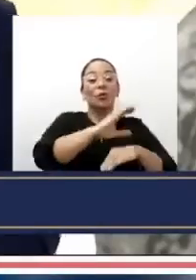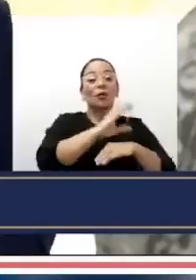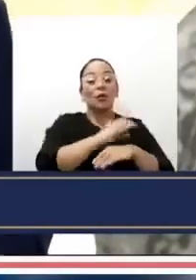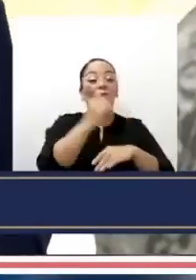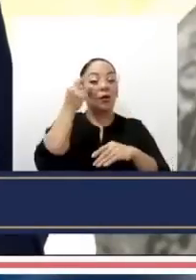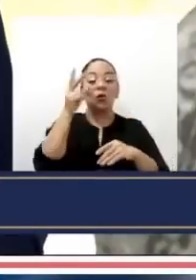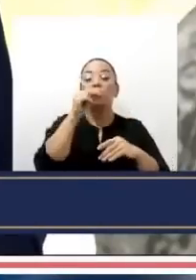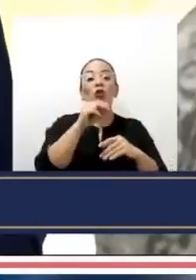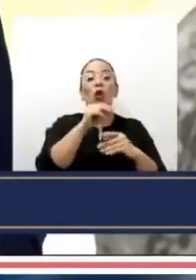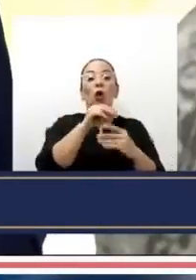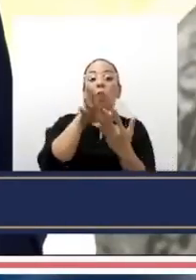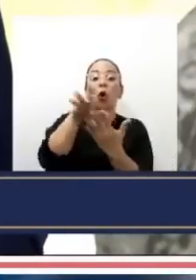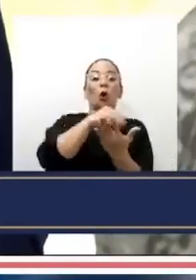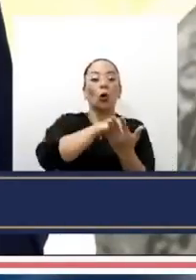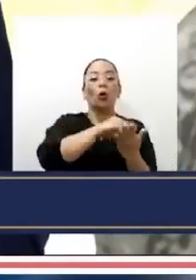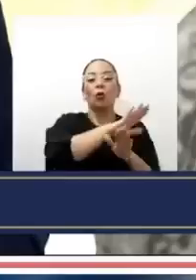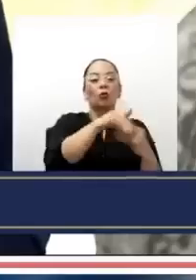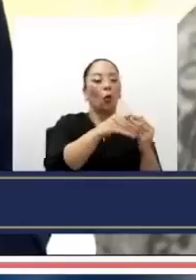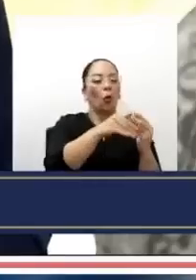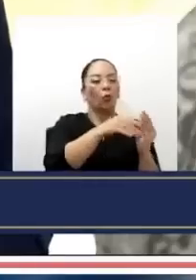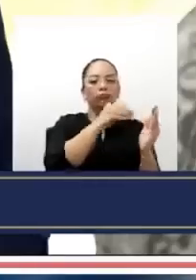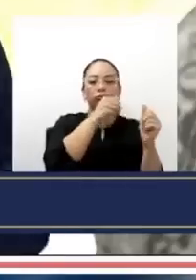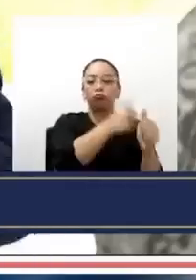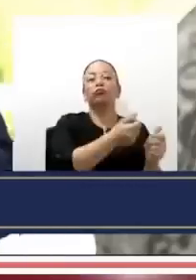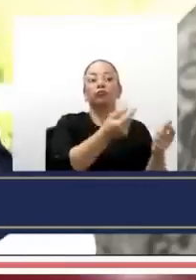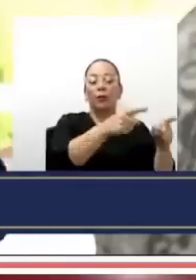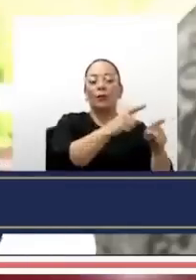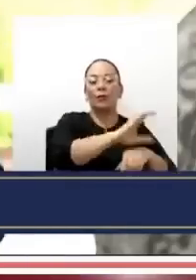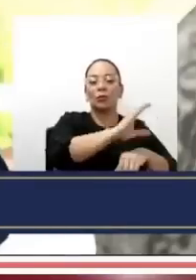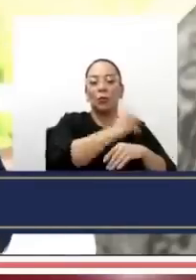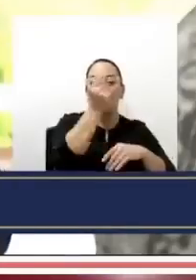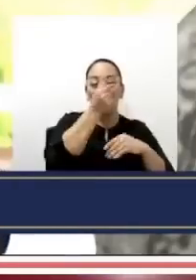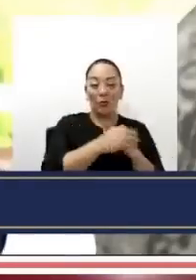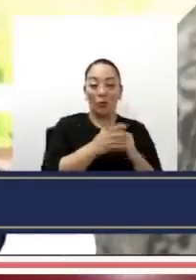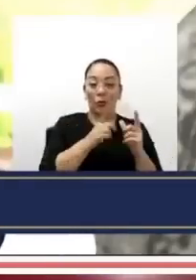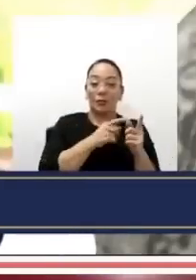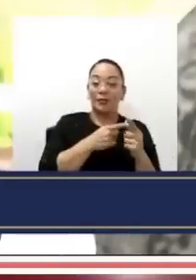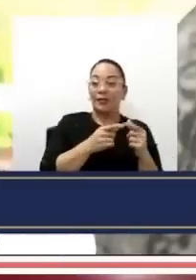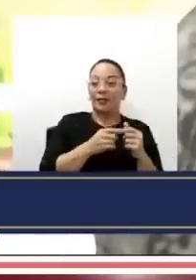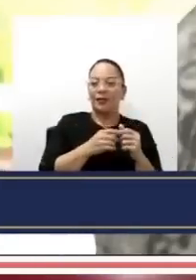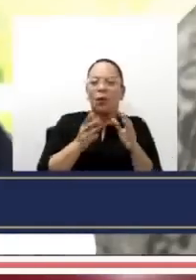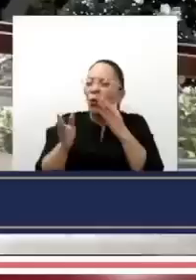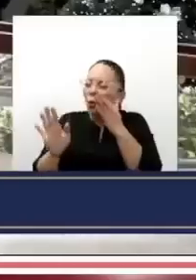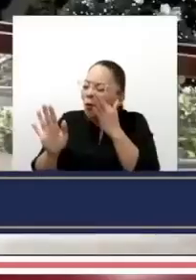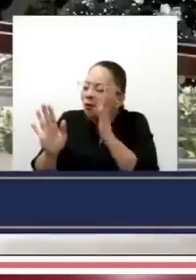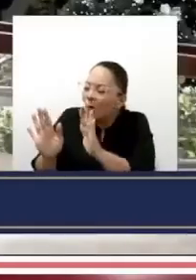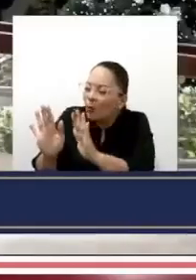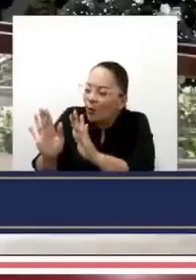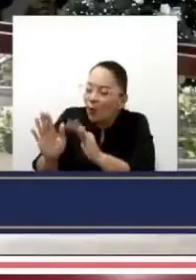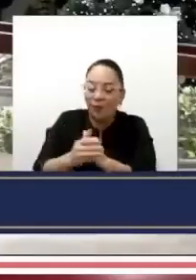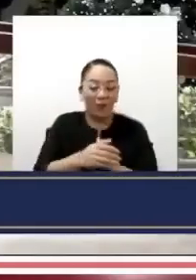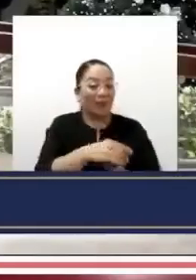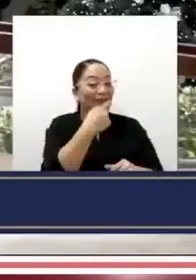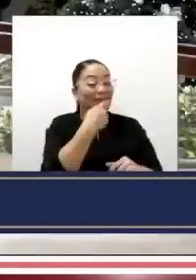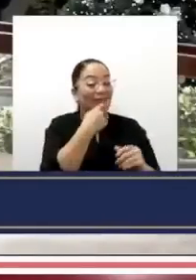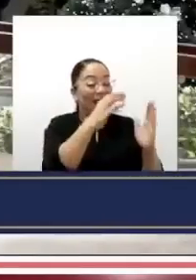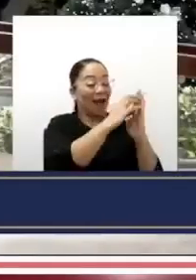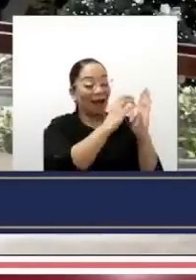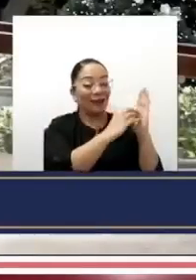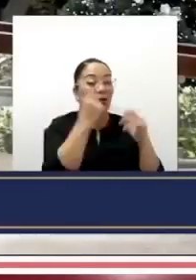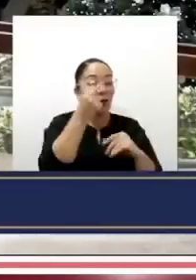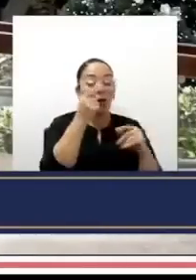transcriben literalmente todo lo que pasa en el Consejo de Gobierno. Entonces le contestaron que el artículo... ¿Cómo? Las actas del Consejo de Gobierno